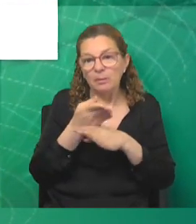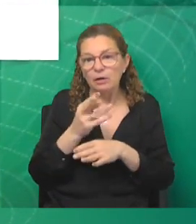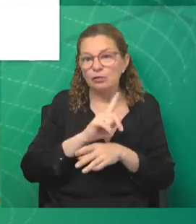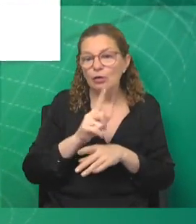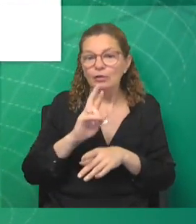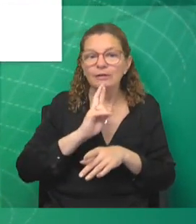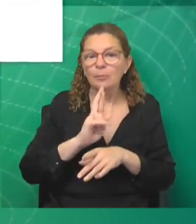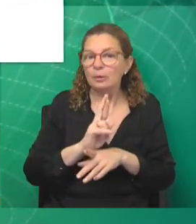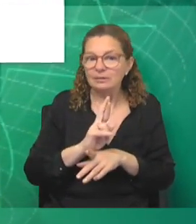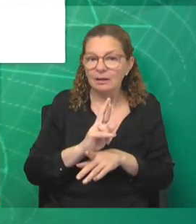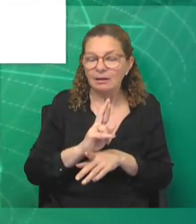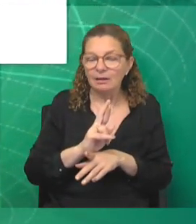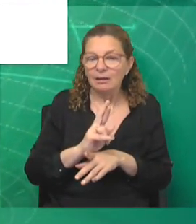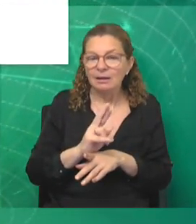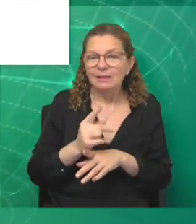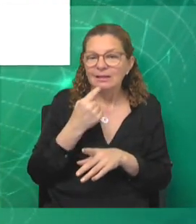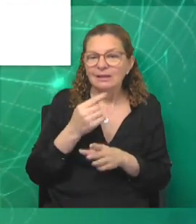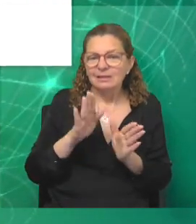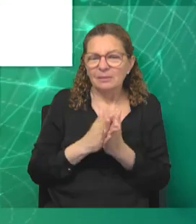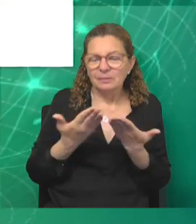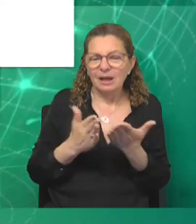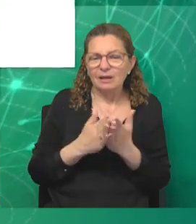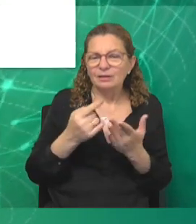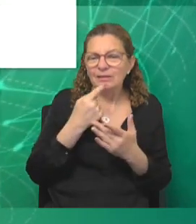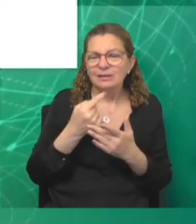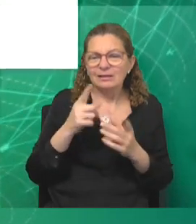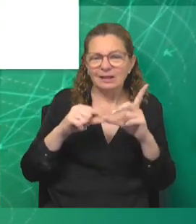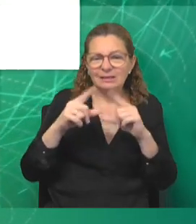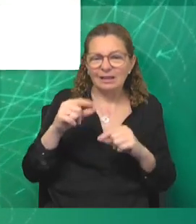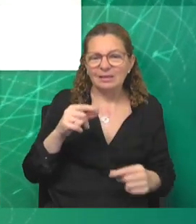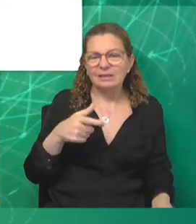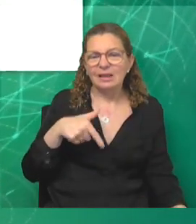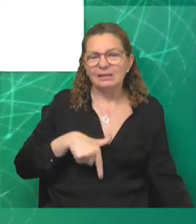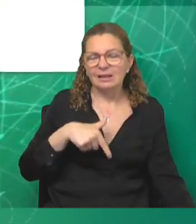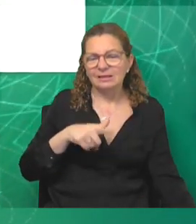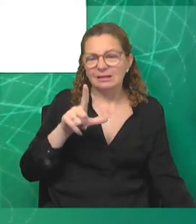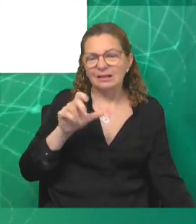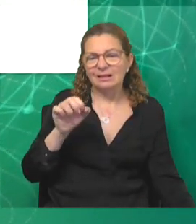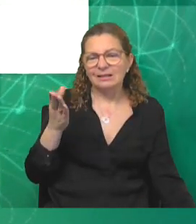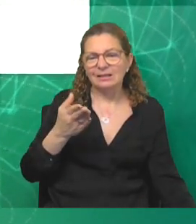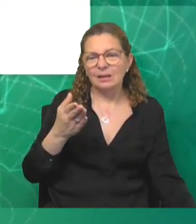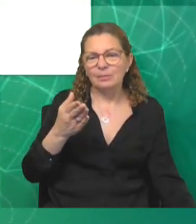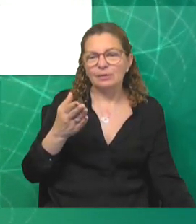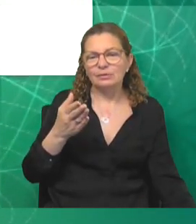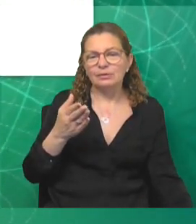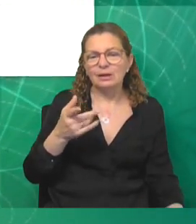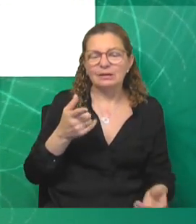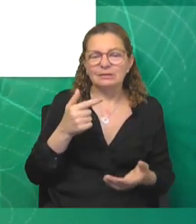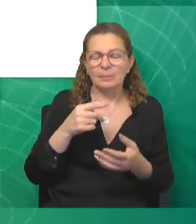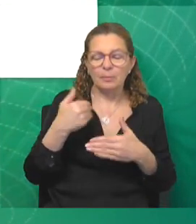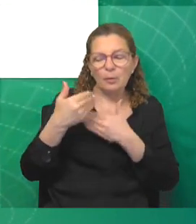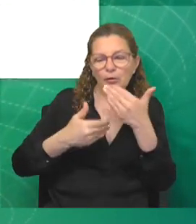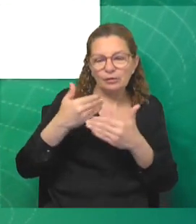terminó de dar respuesta la nota sostiene que según la unidad de estadística de la comuna 70 de los casos están en